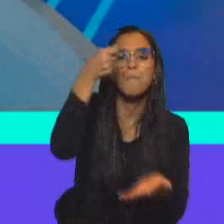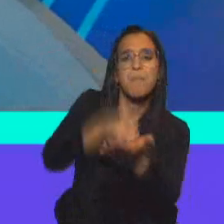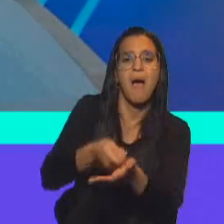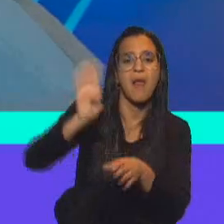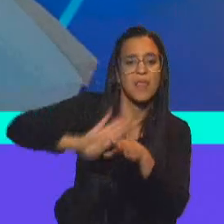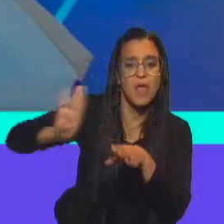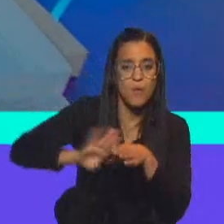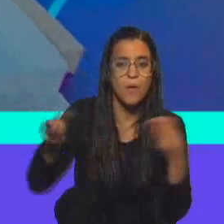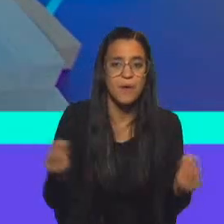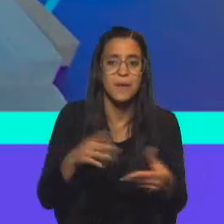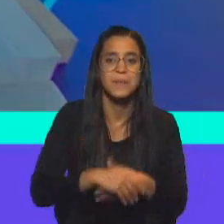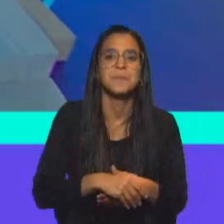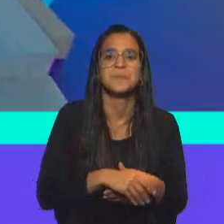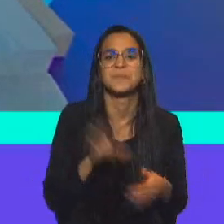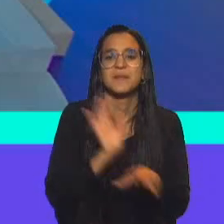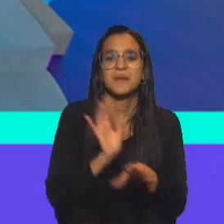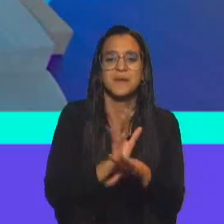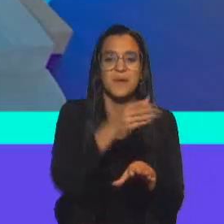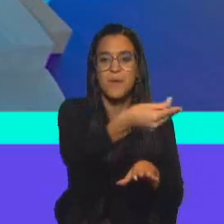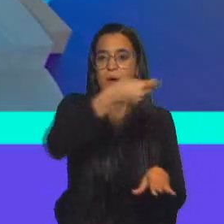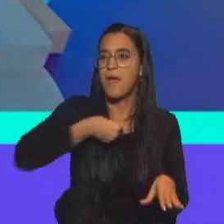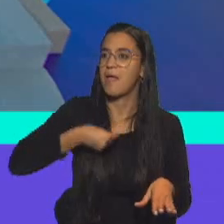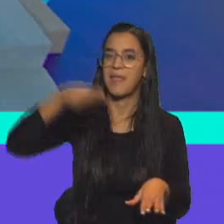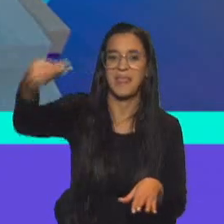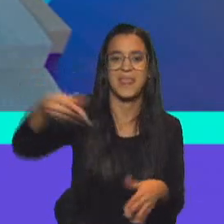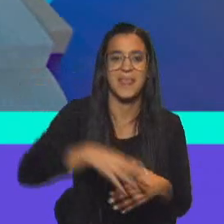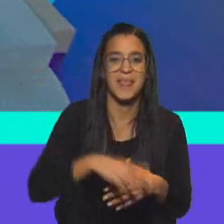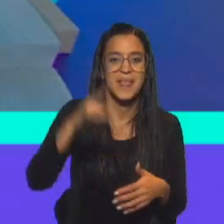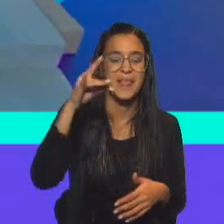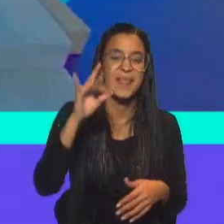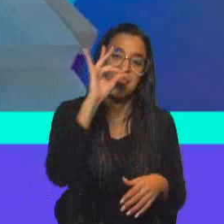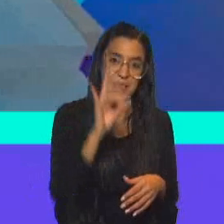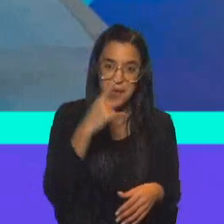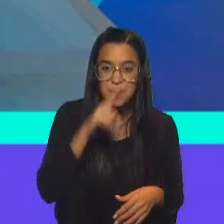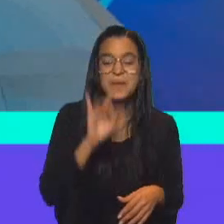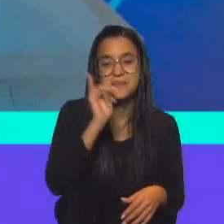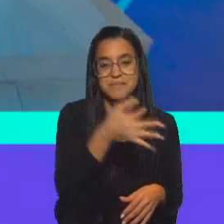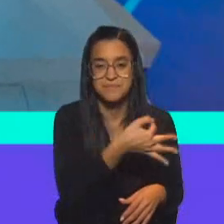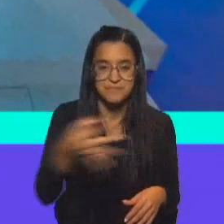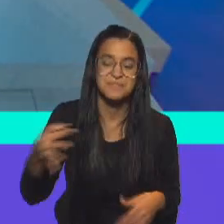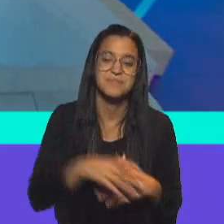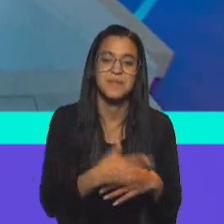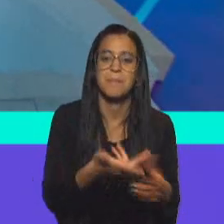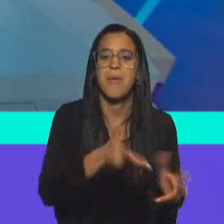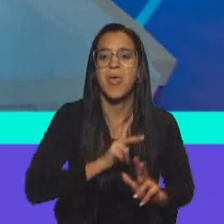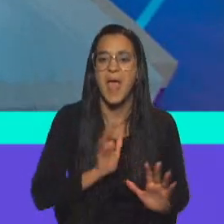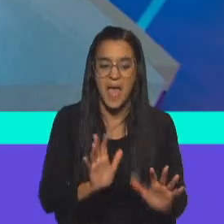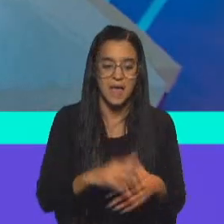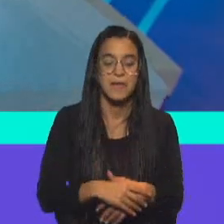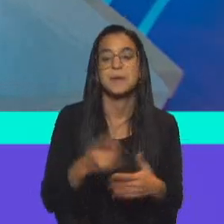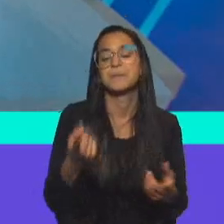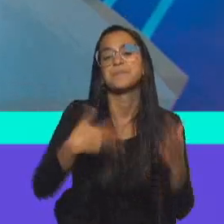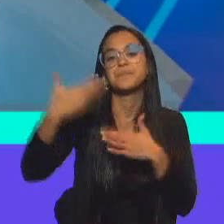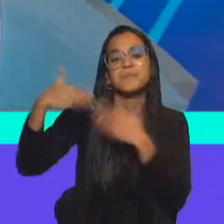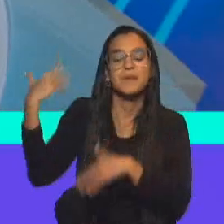así es y la última es la de era la correcta fila correcta era una de las que planteadas porque que se decía